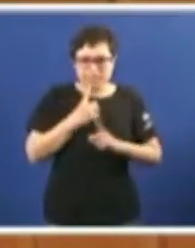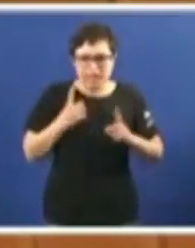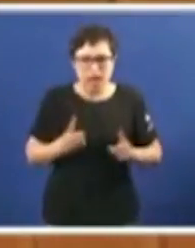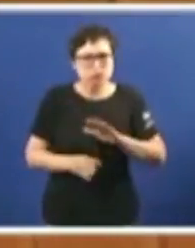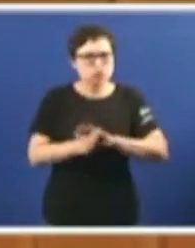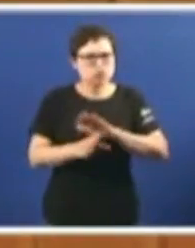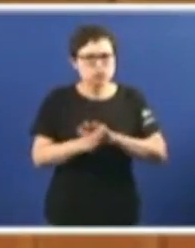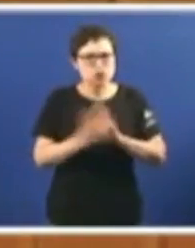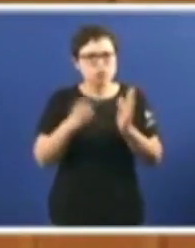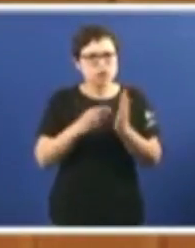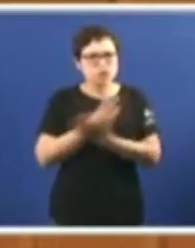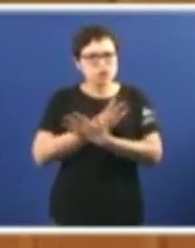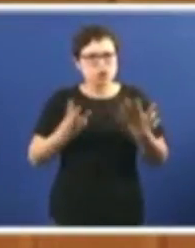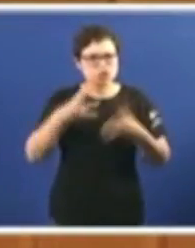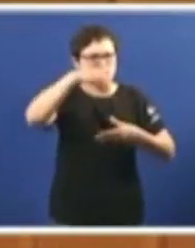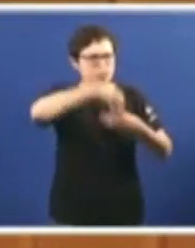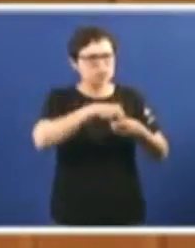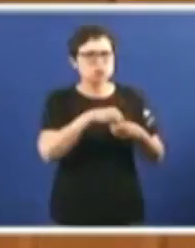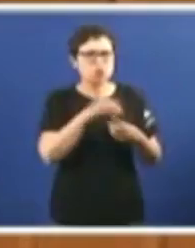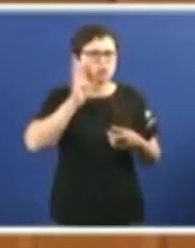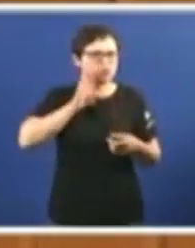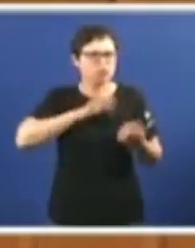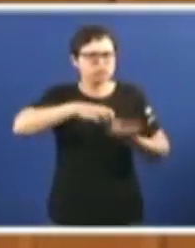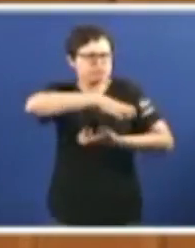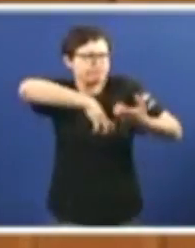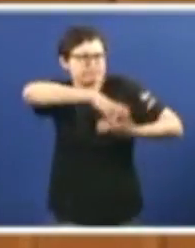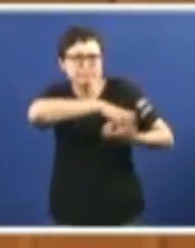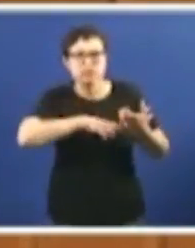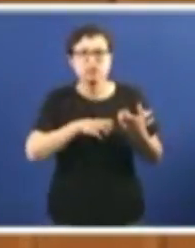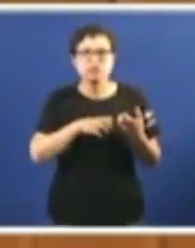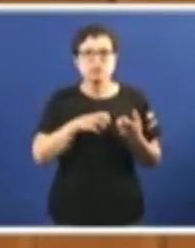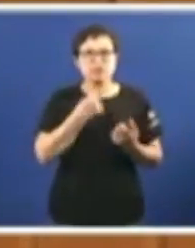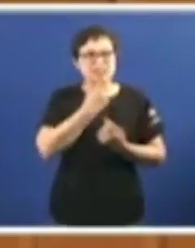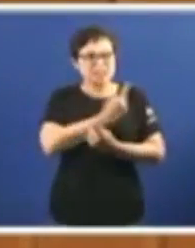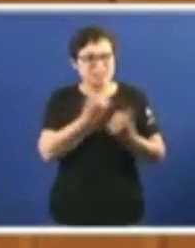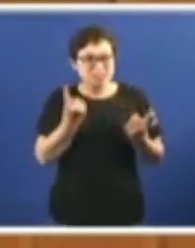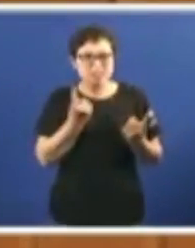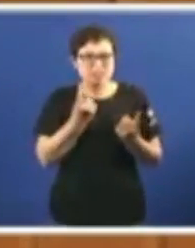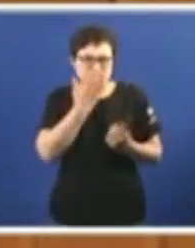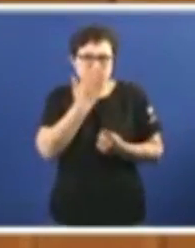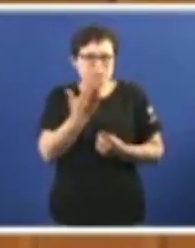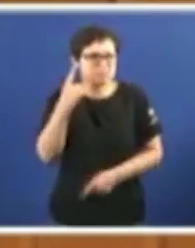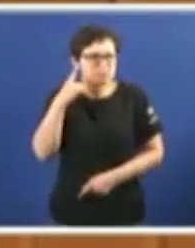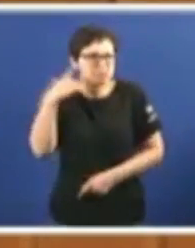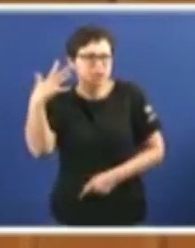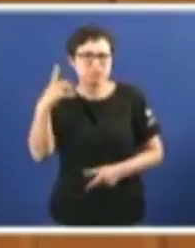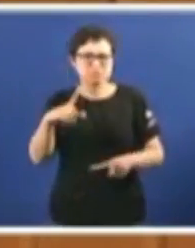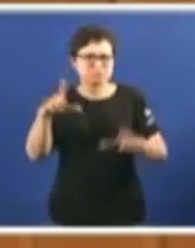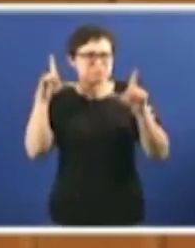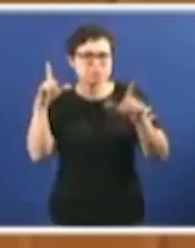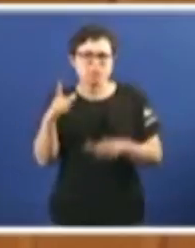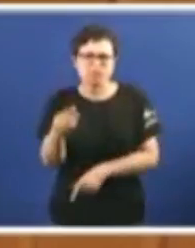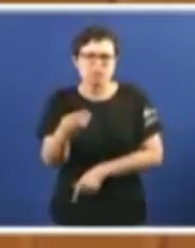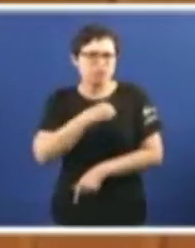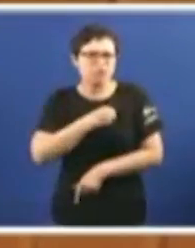no 2018 ca guerra interna do partido imputado, e os cito a vostedes porque son os tristes protagonistas das cloacas do Estado